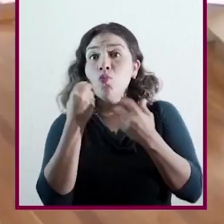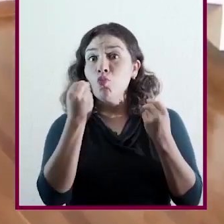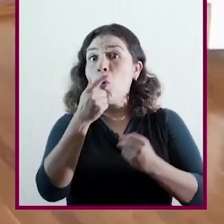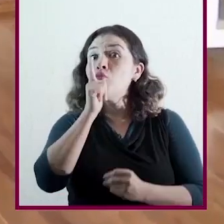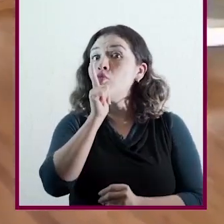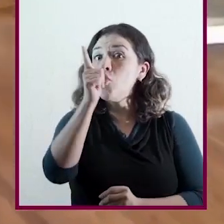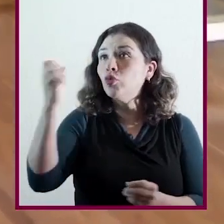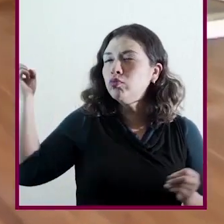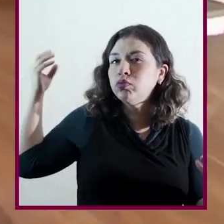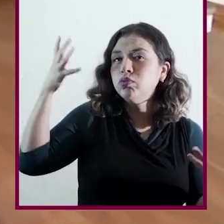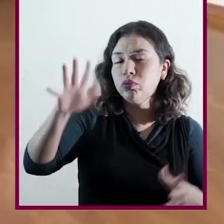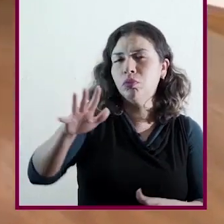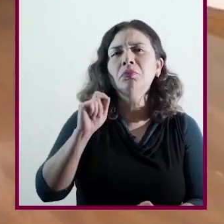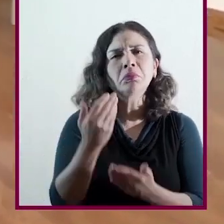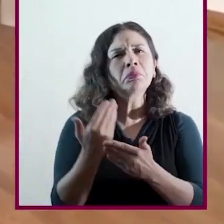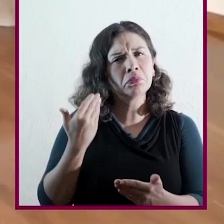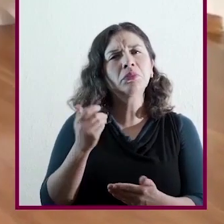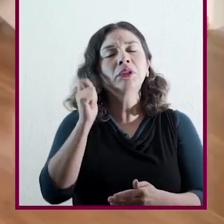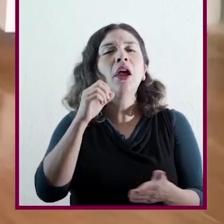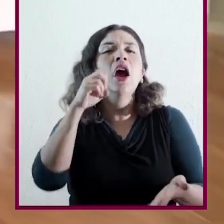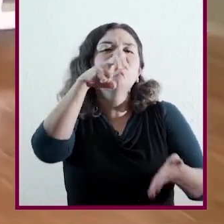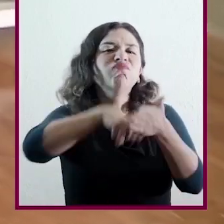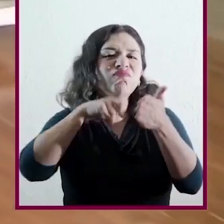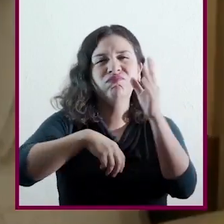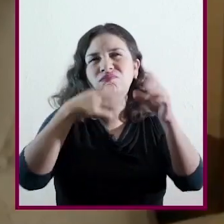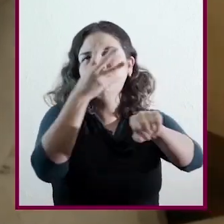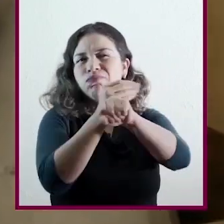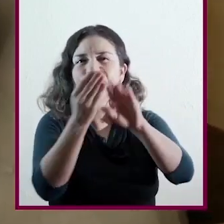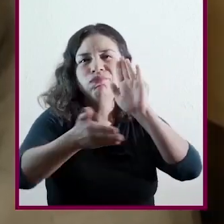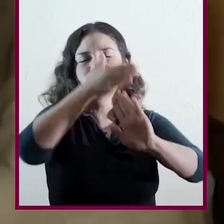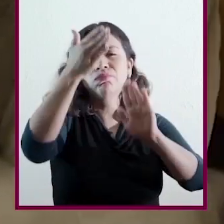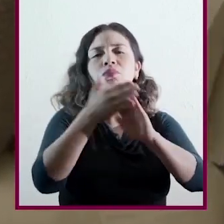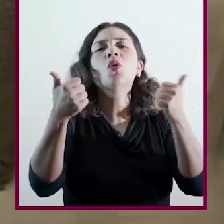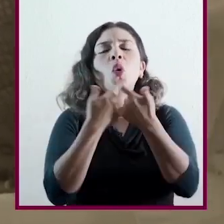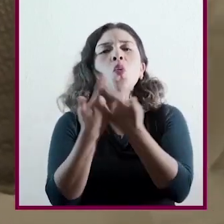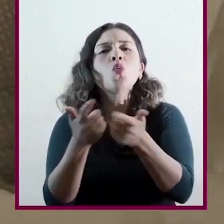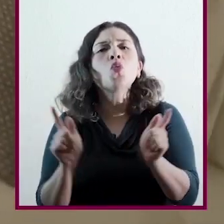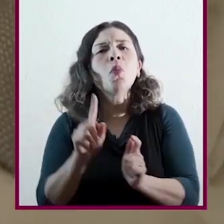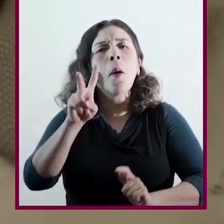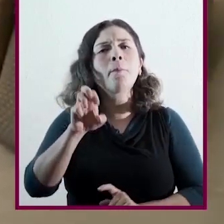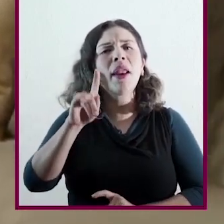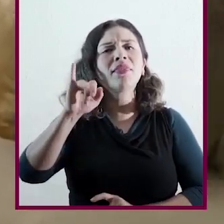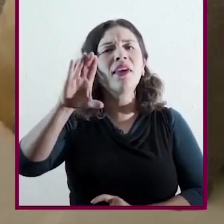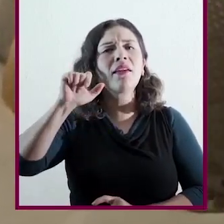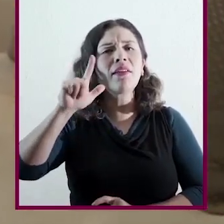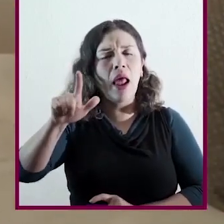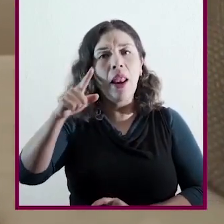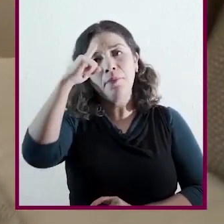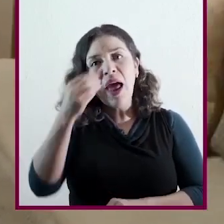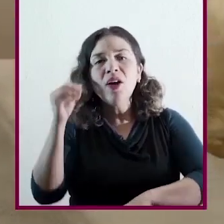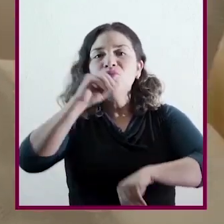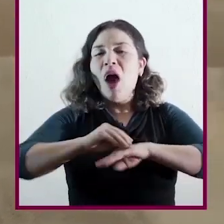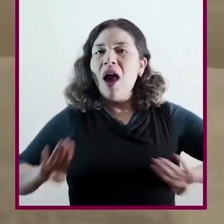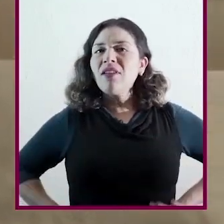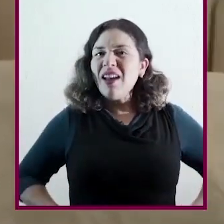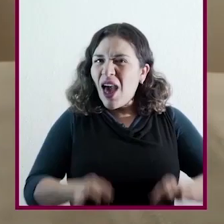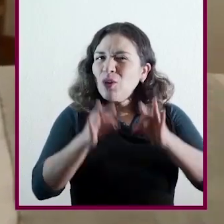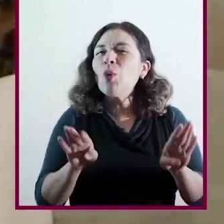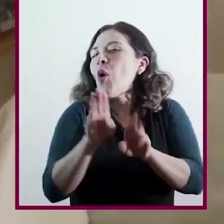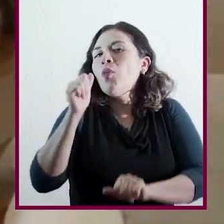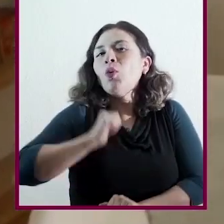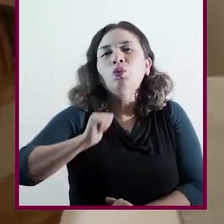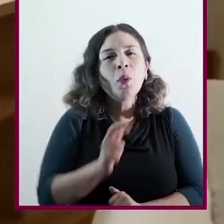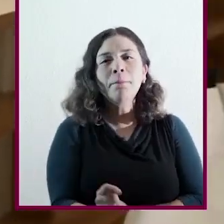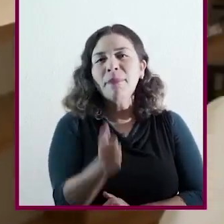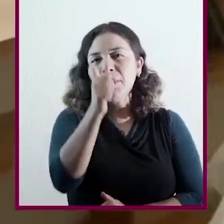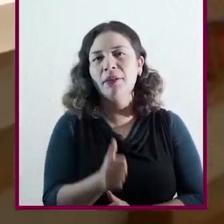luminoso. Recientemente pasó por un proceso de restauración a cargo del Grupo Vertical, que le devolvió el carácter